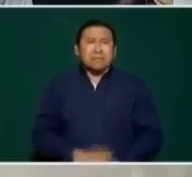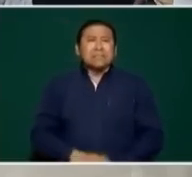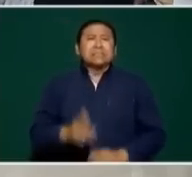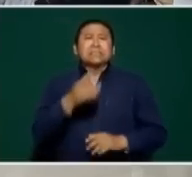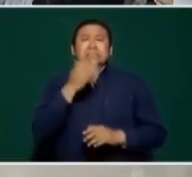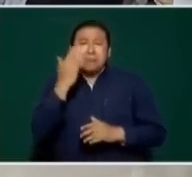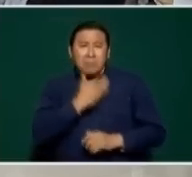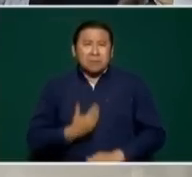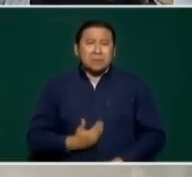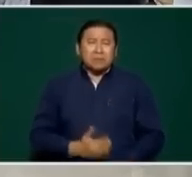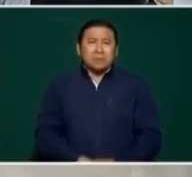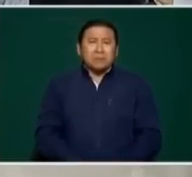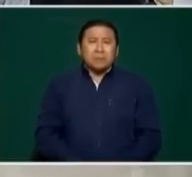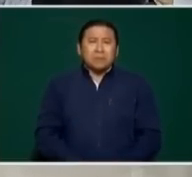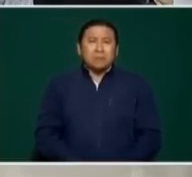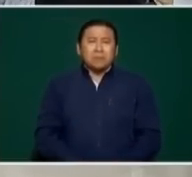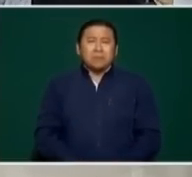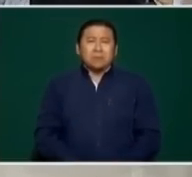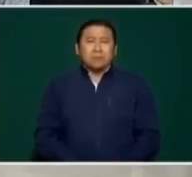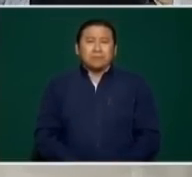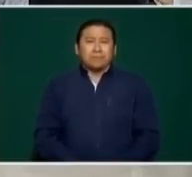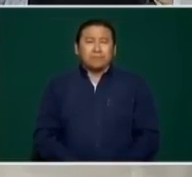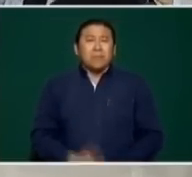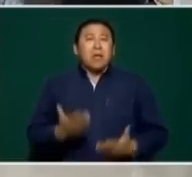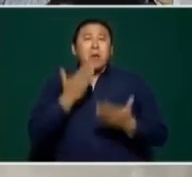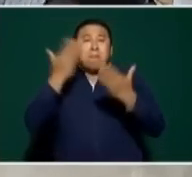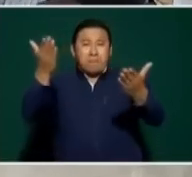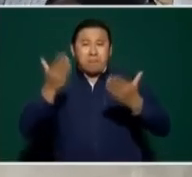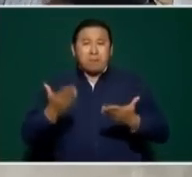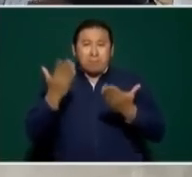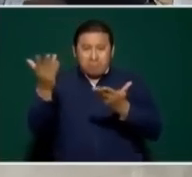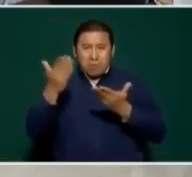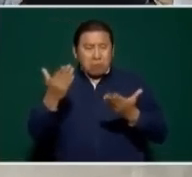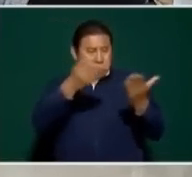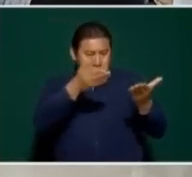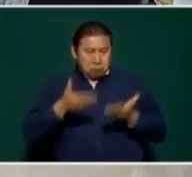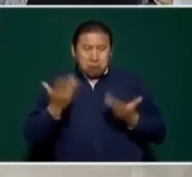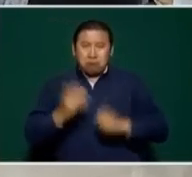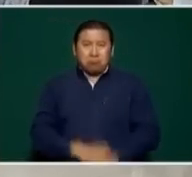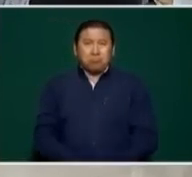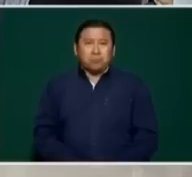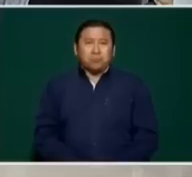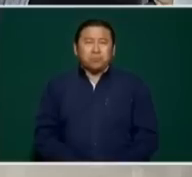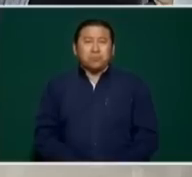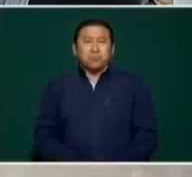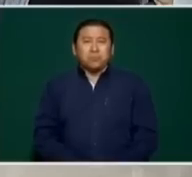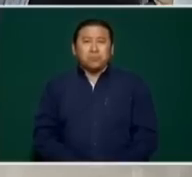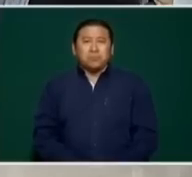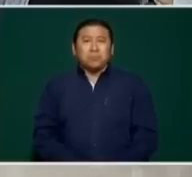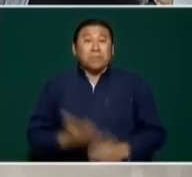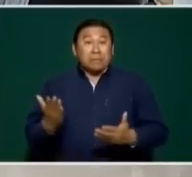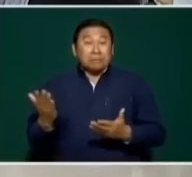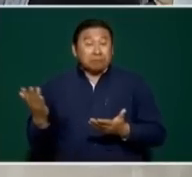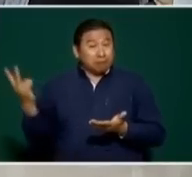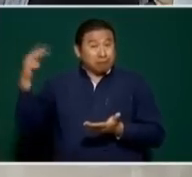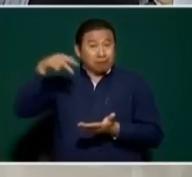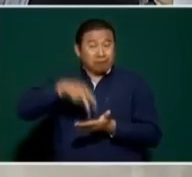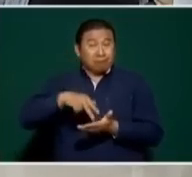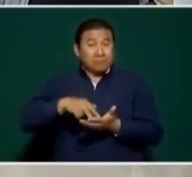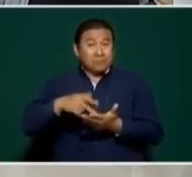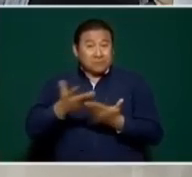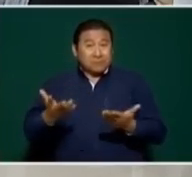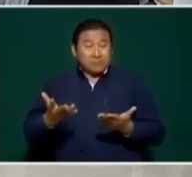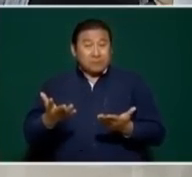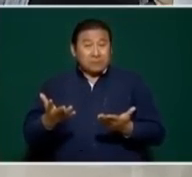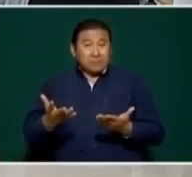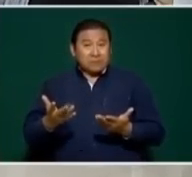Señor. Dos más. Bienvenido primero. Bienvenido. Y vino usted a... Ese no es